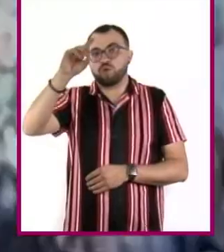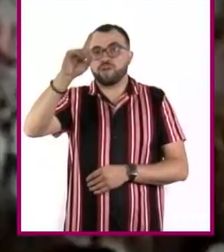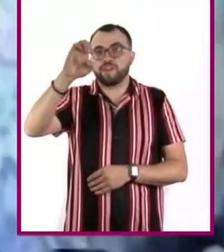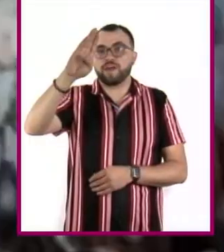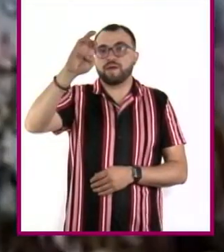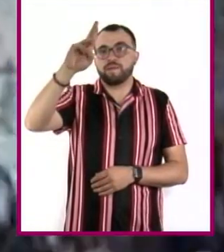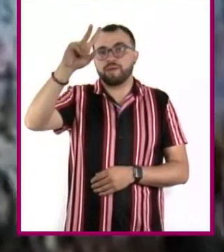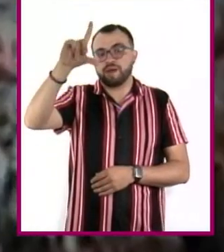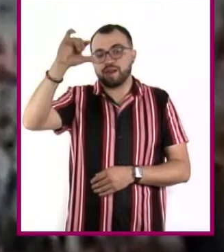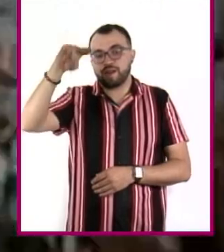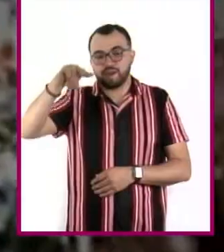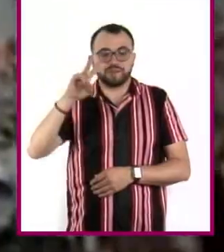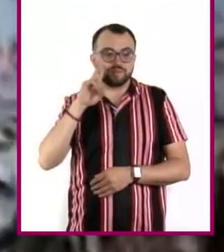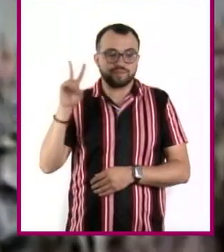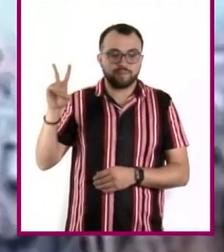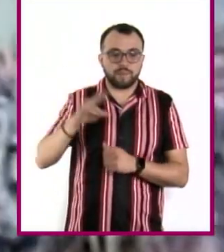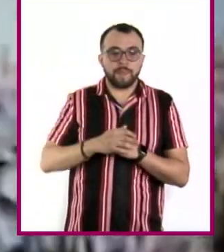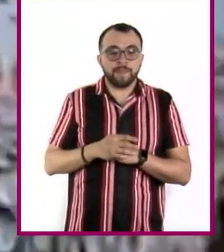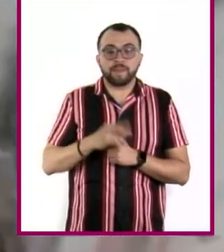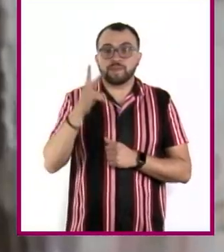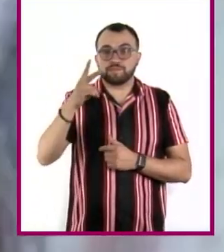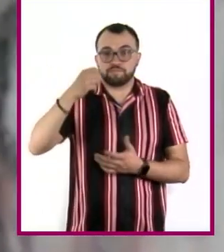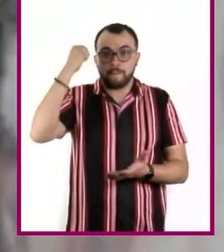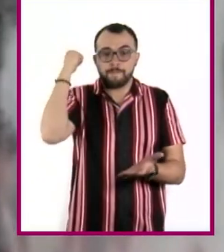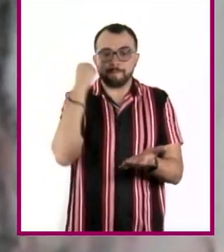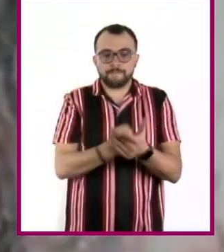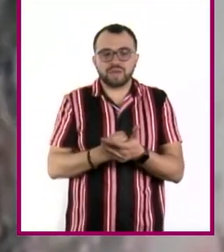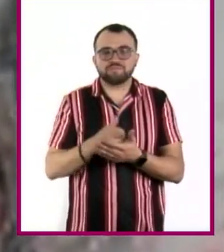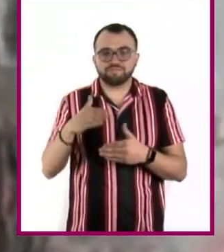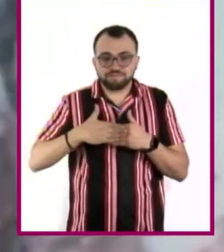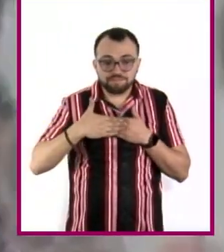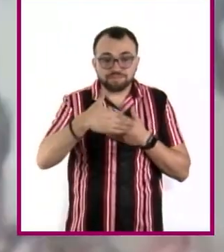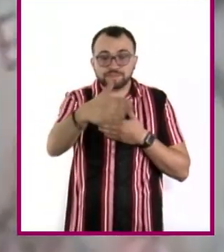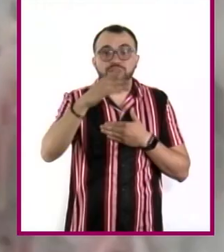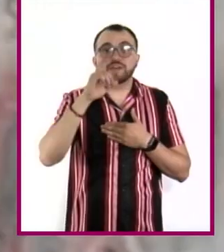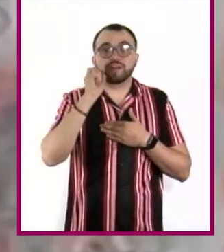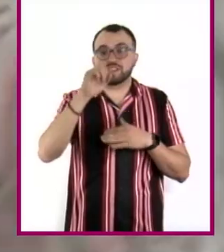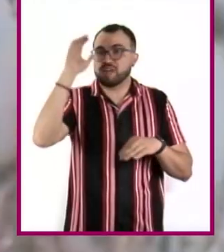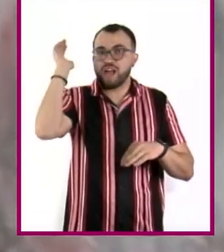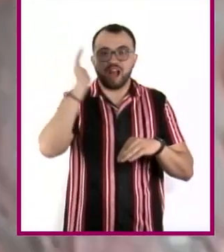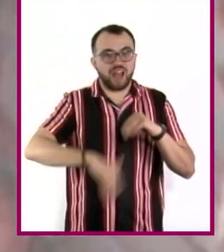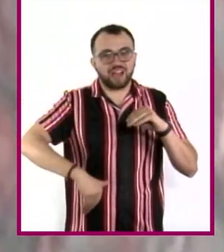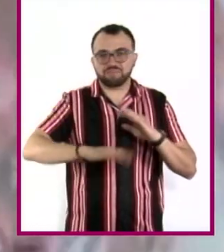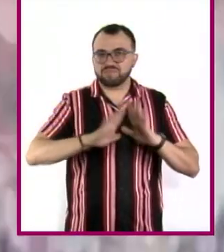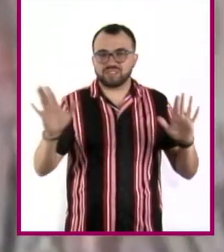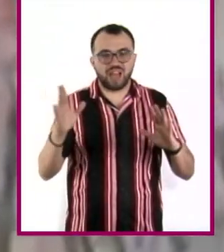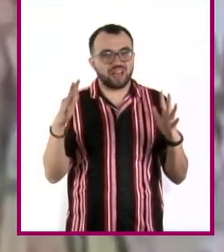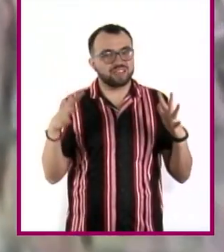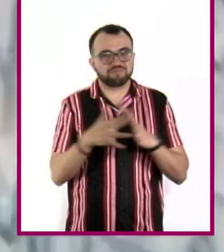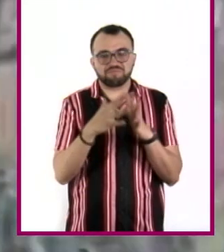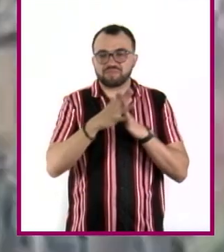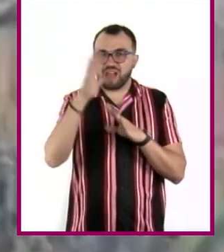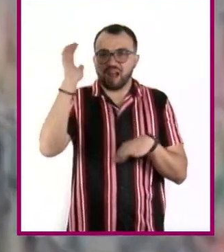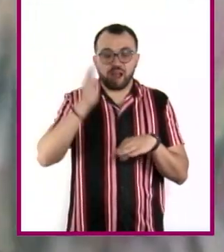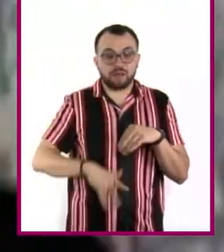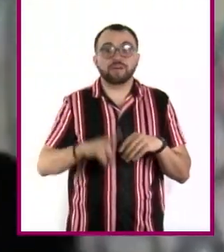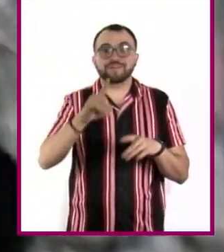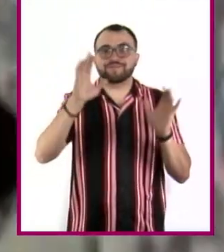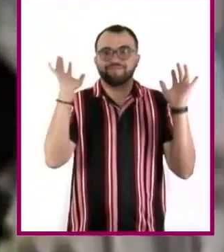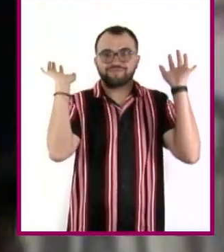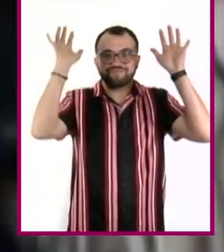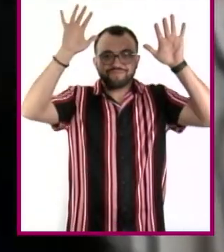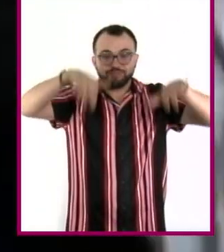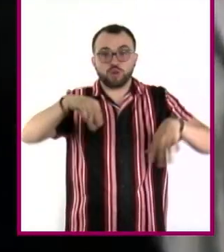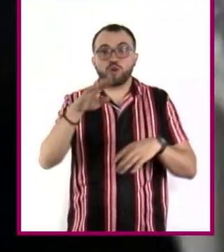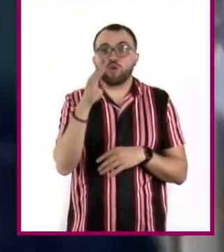entero. Lo que marca el inicio de la culminación de la Guerra Fría es el derrumbe del Muro de Berlín que comenzó el 9